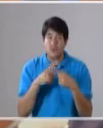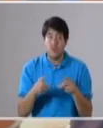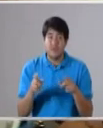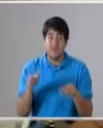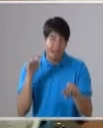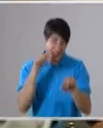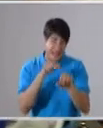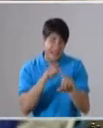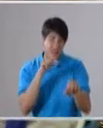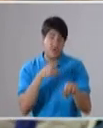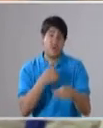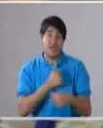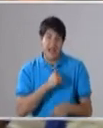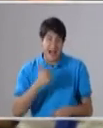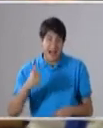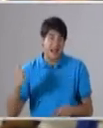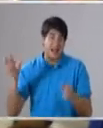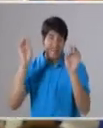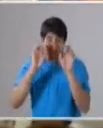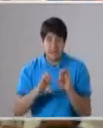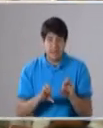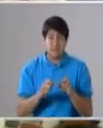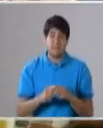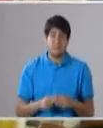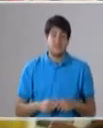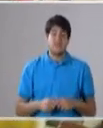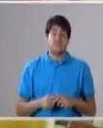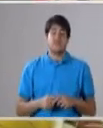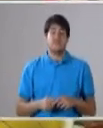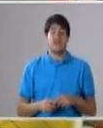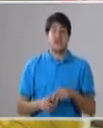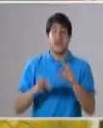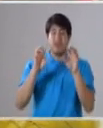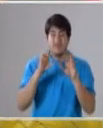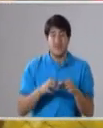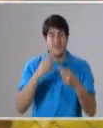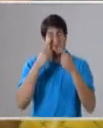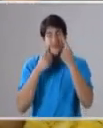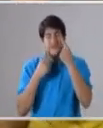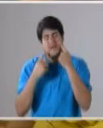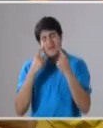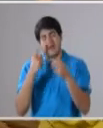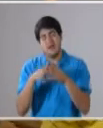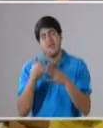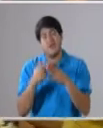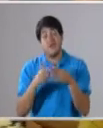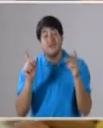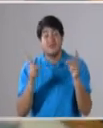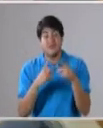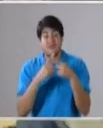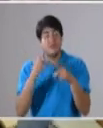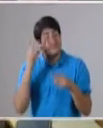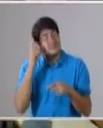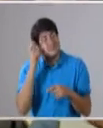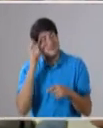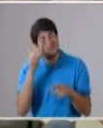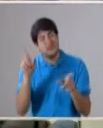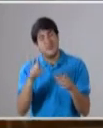toca el alma a uno. La gente se pone a llorar solo al oír una canción que le recuerde